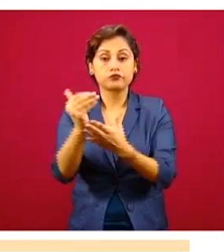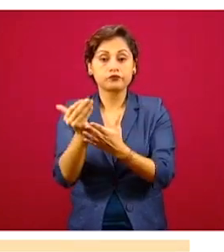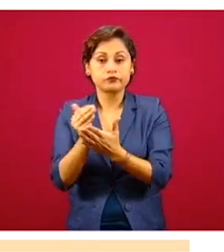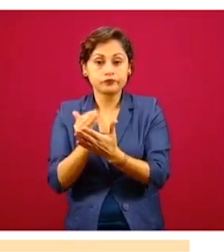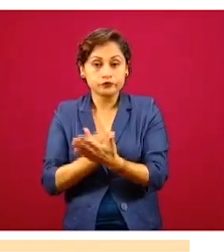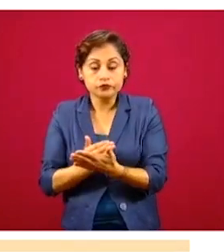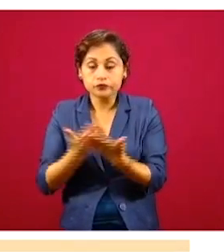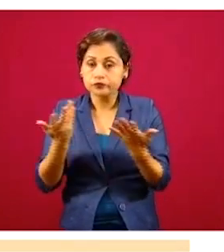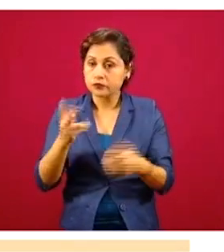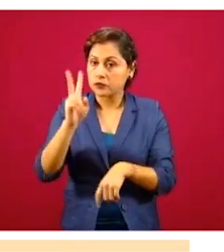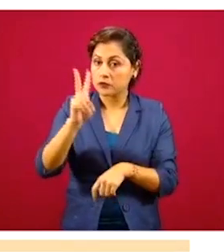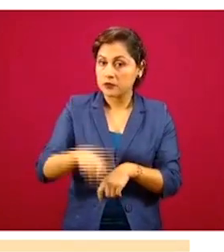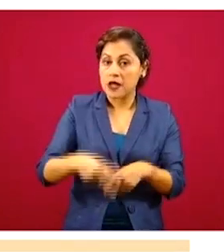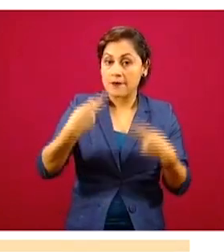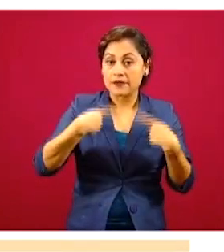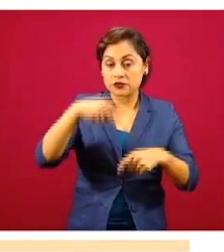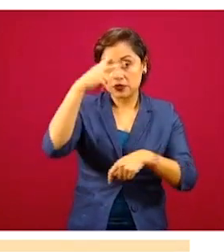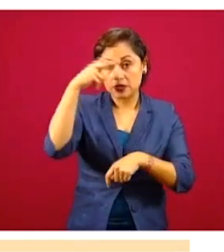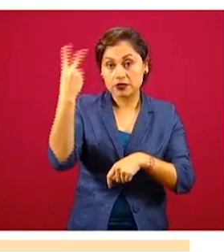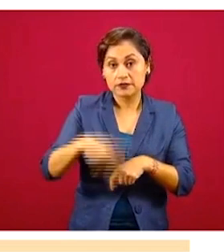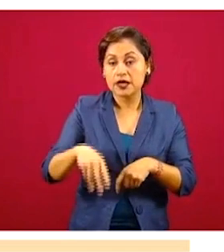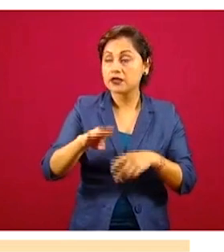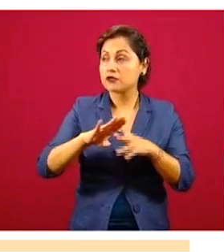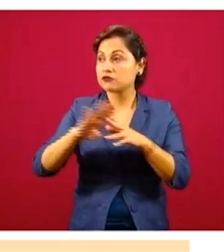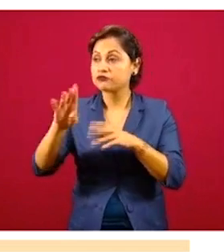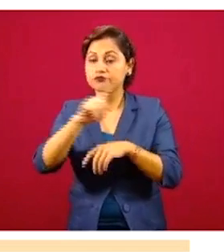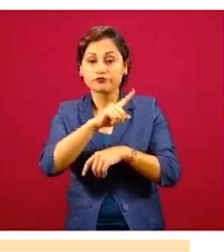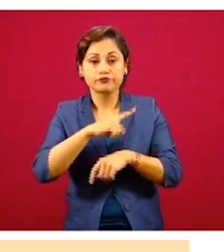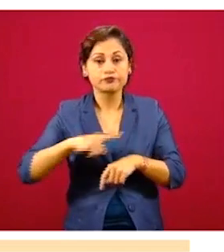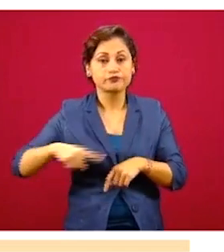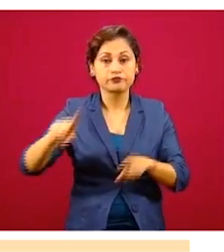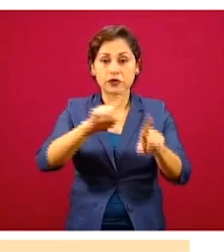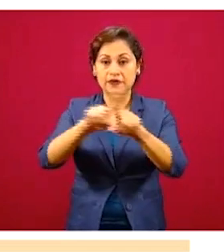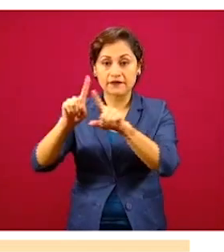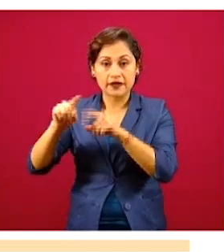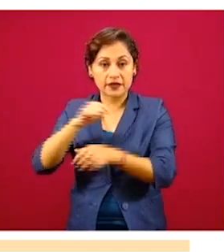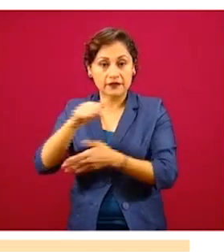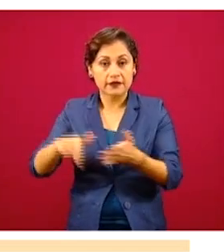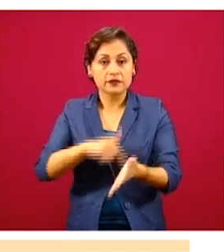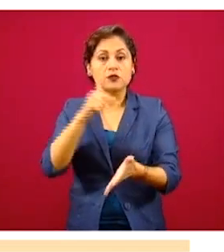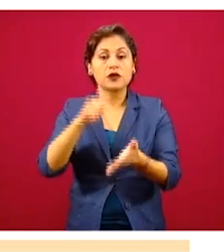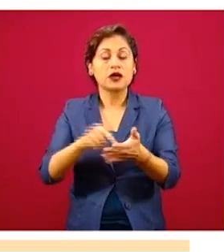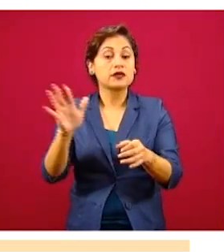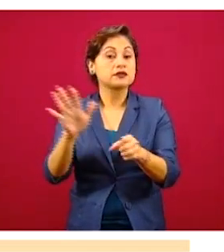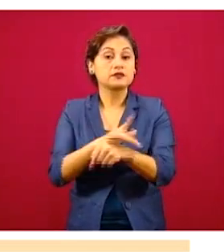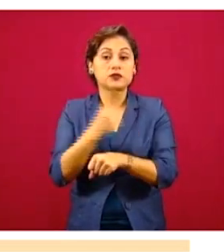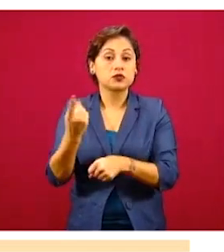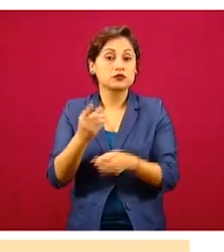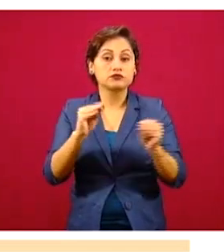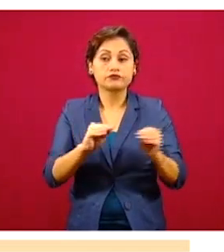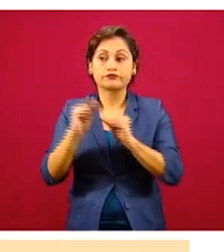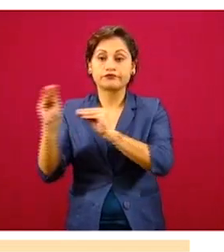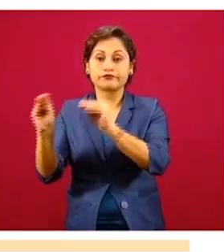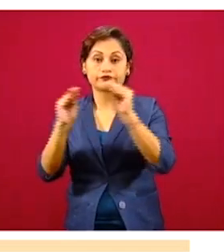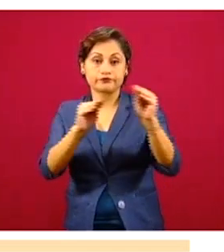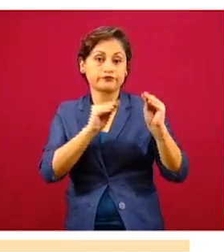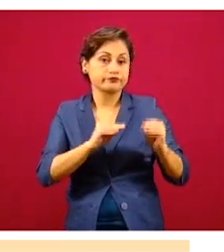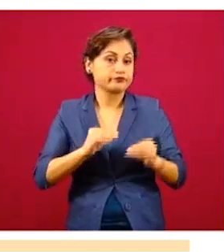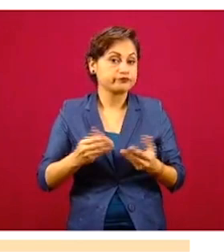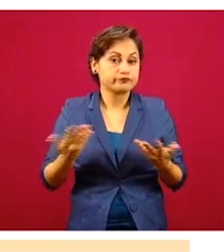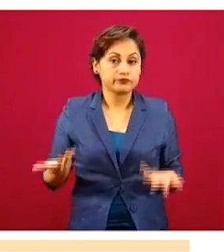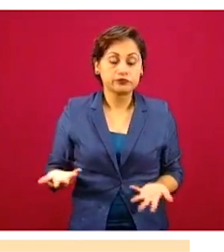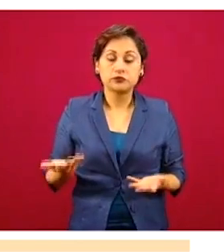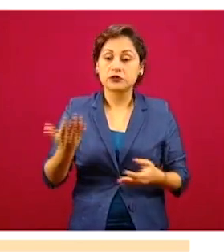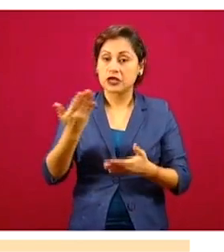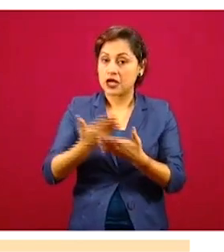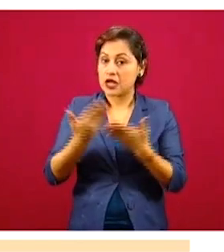turismo, que ha crecido mucho, sino por la presencia de las y los mexicanos en todo el mundo, hoy en día es mucho más compleja y global de lo